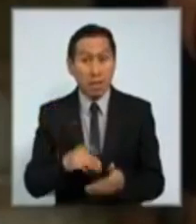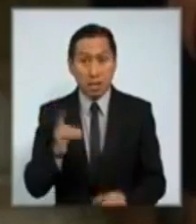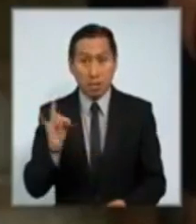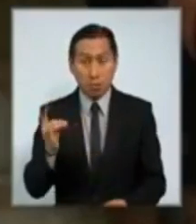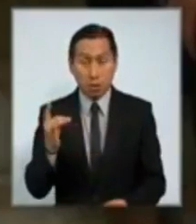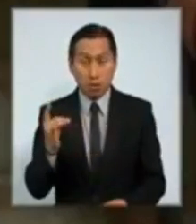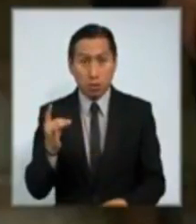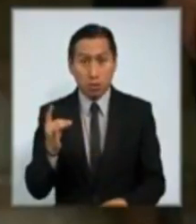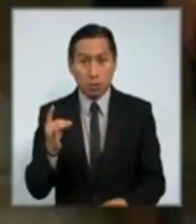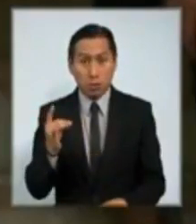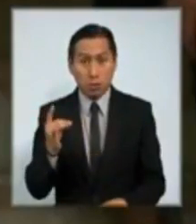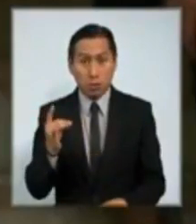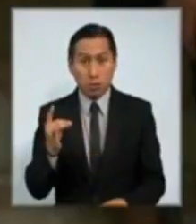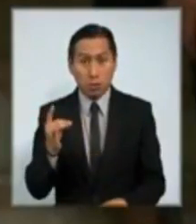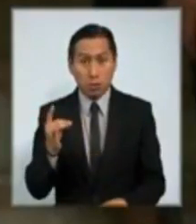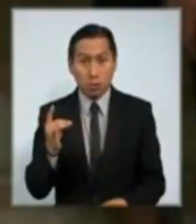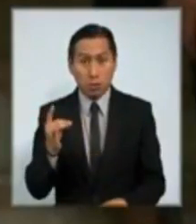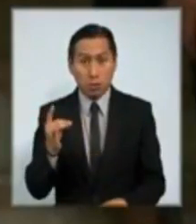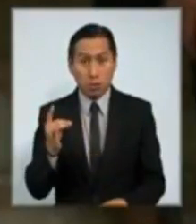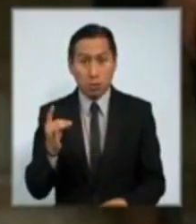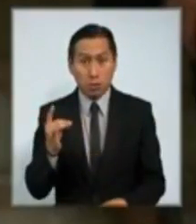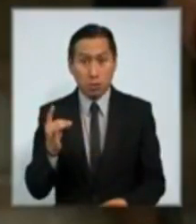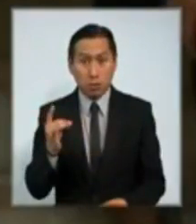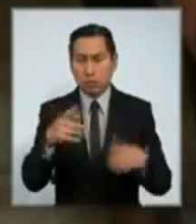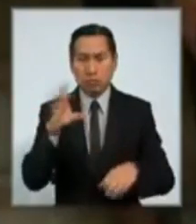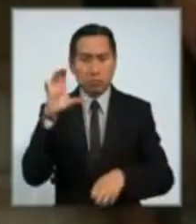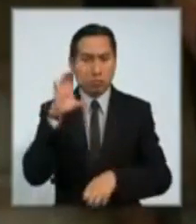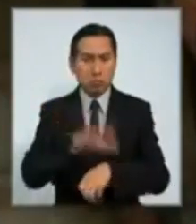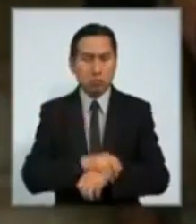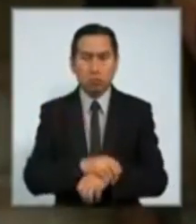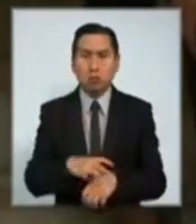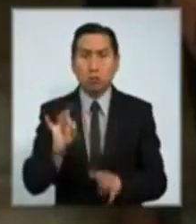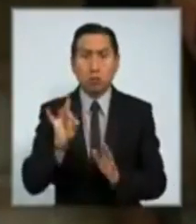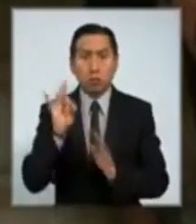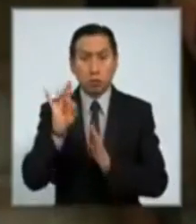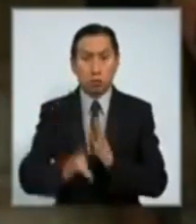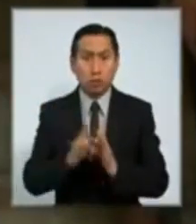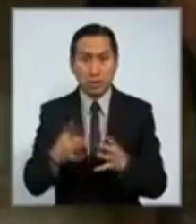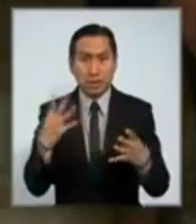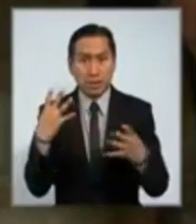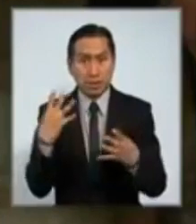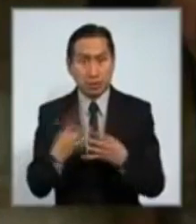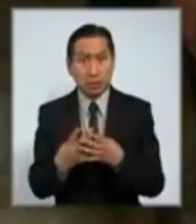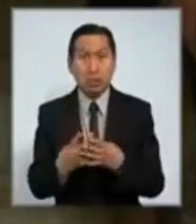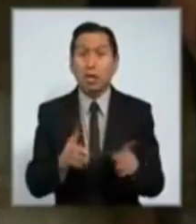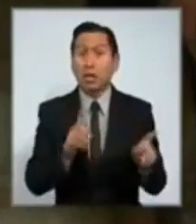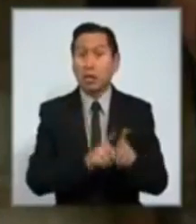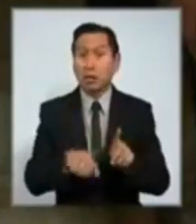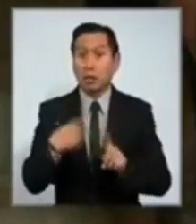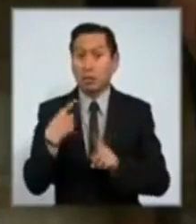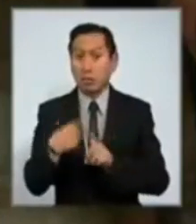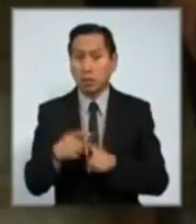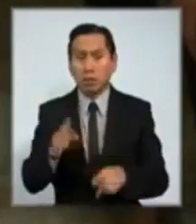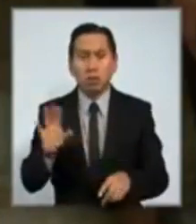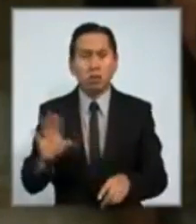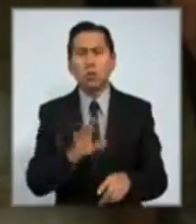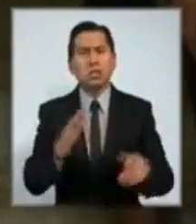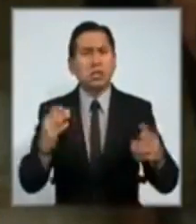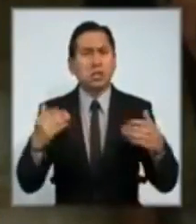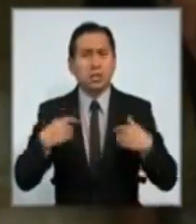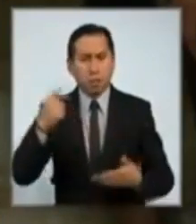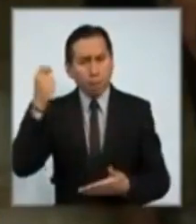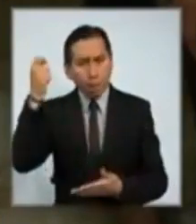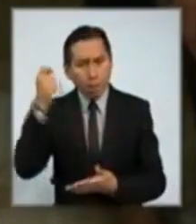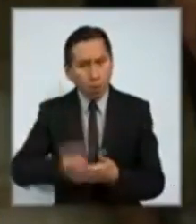y los conductores serán arrestados por 8 horas y además recibirán una